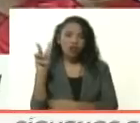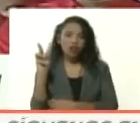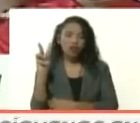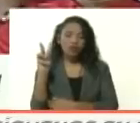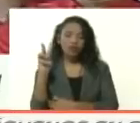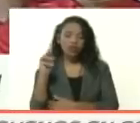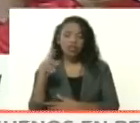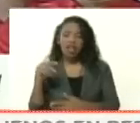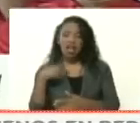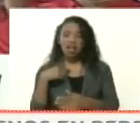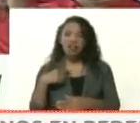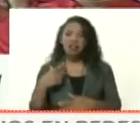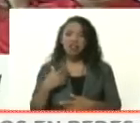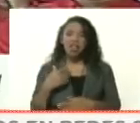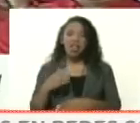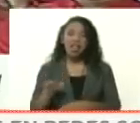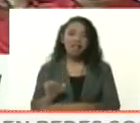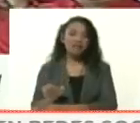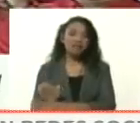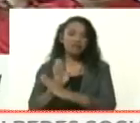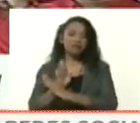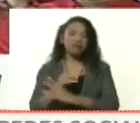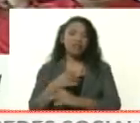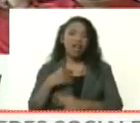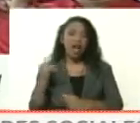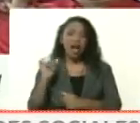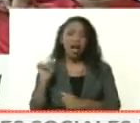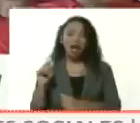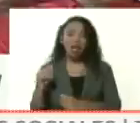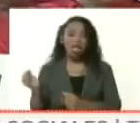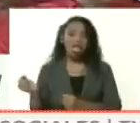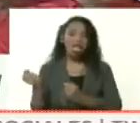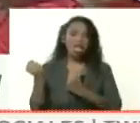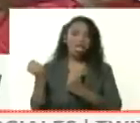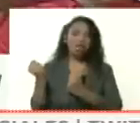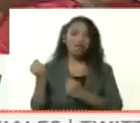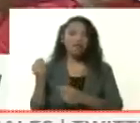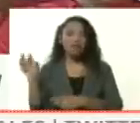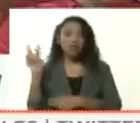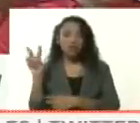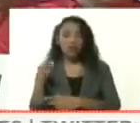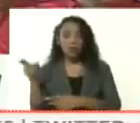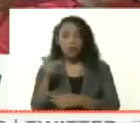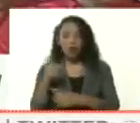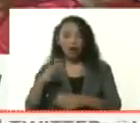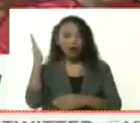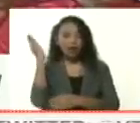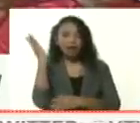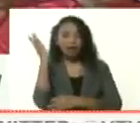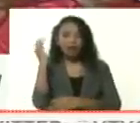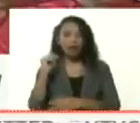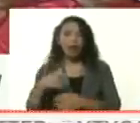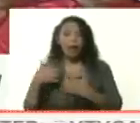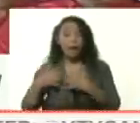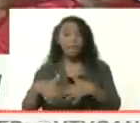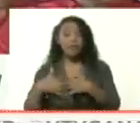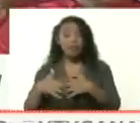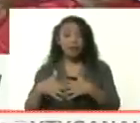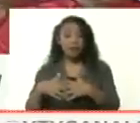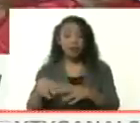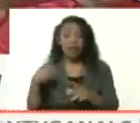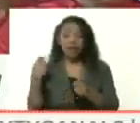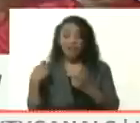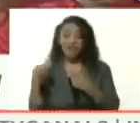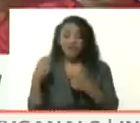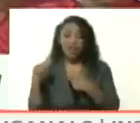se declararon enemigos del país y buscan sanciones y buscan persecuciones. Pero empresarios que inviertan su plata, bueno,